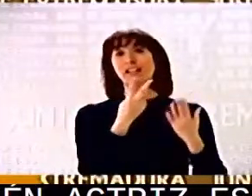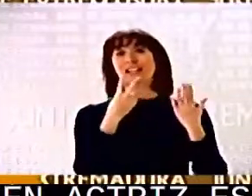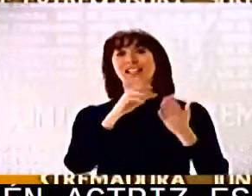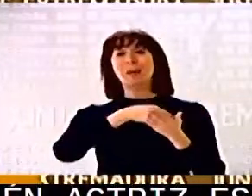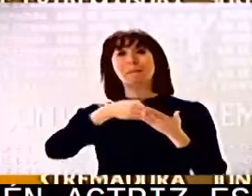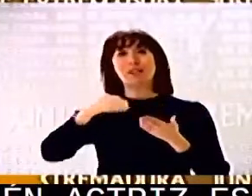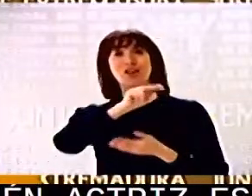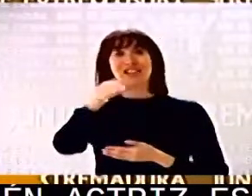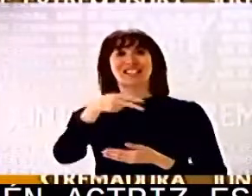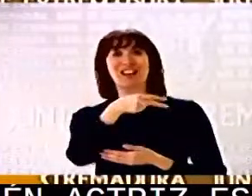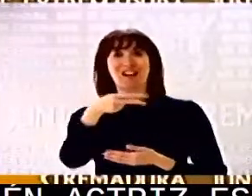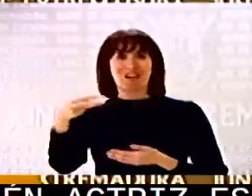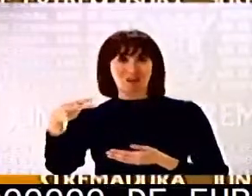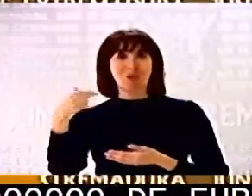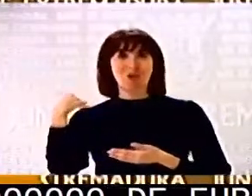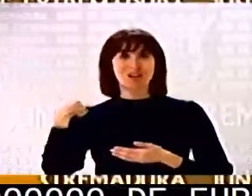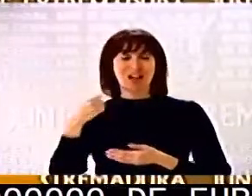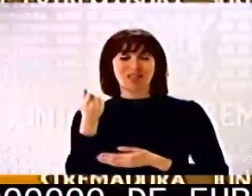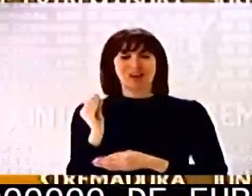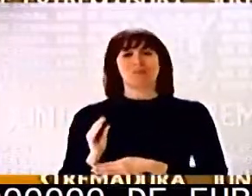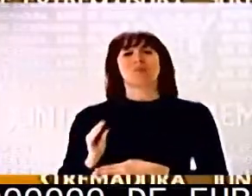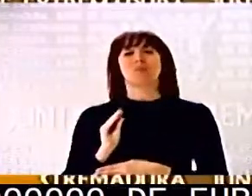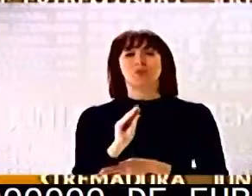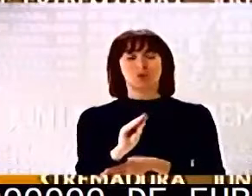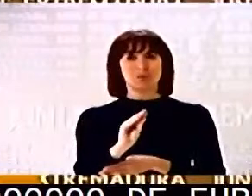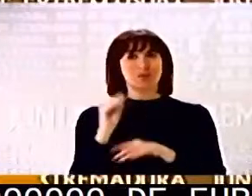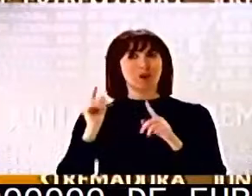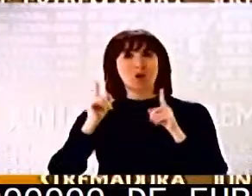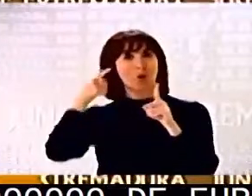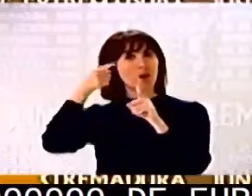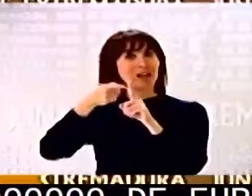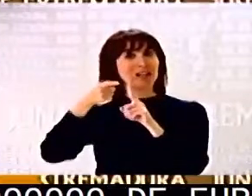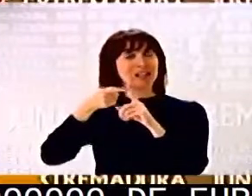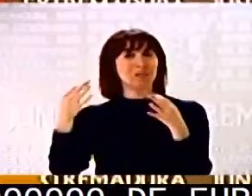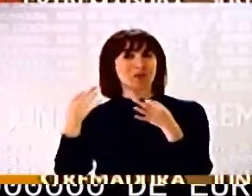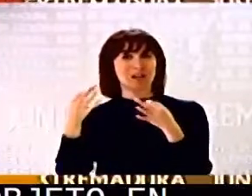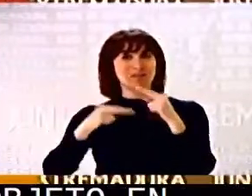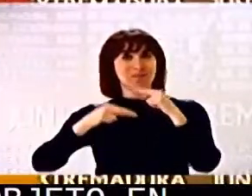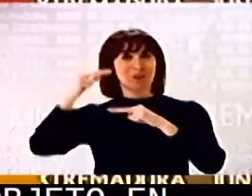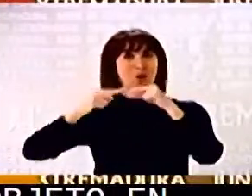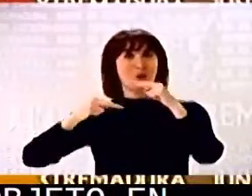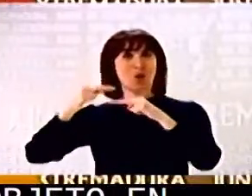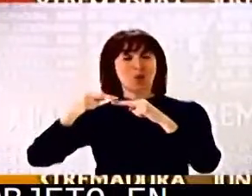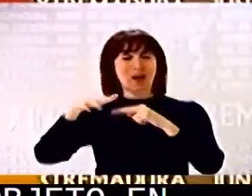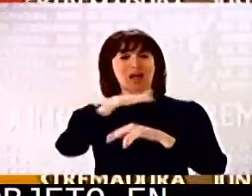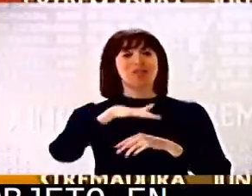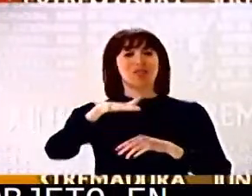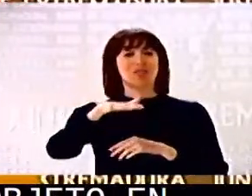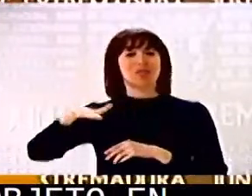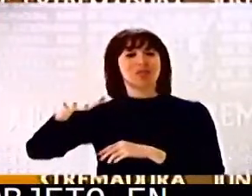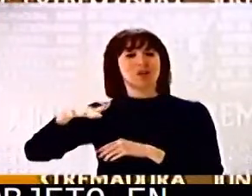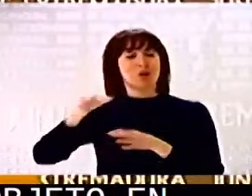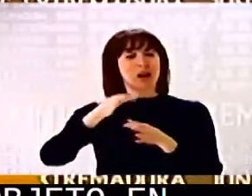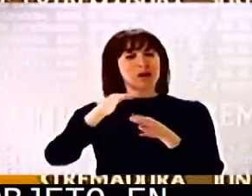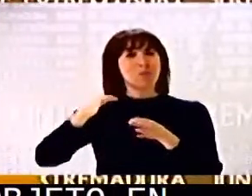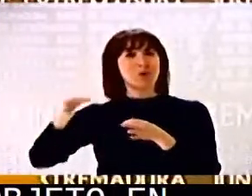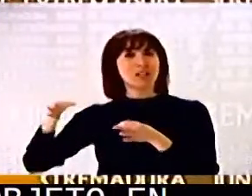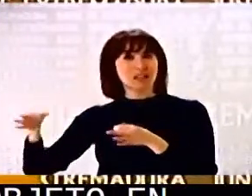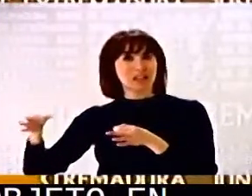euros licitados para obras que tienen como objeto en distintas localidades y municipios de la